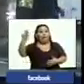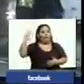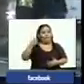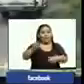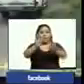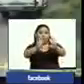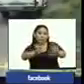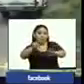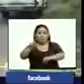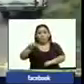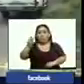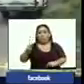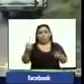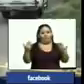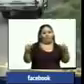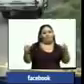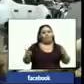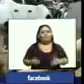.2.